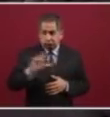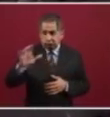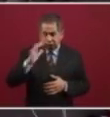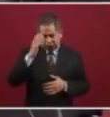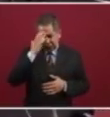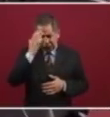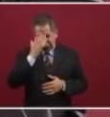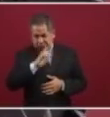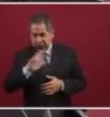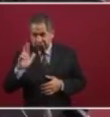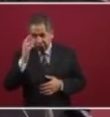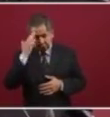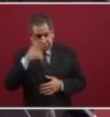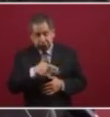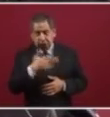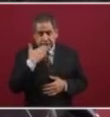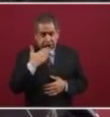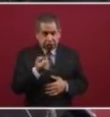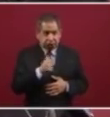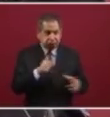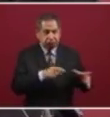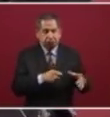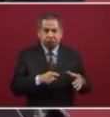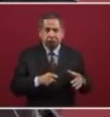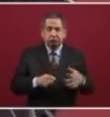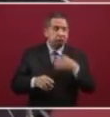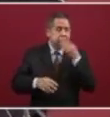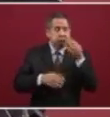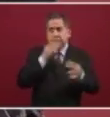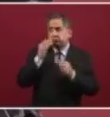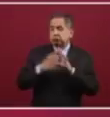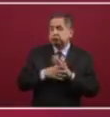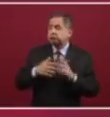famosísimos que hasta se anunciaban